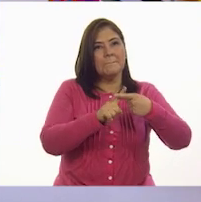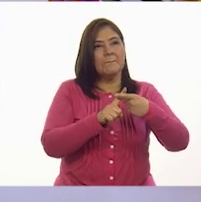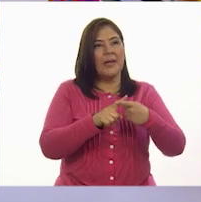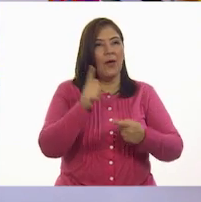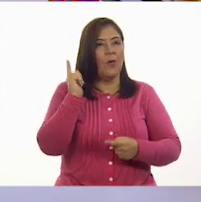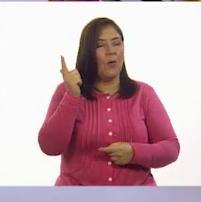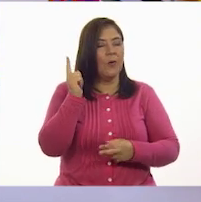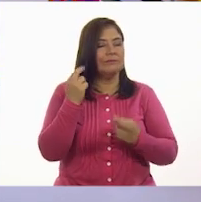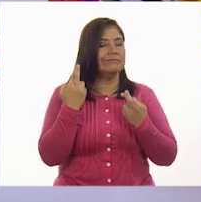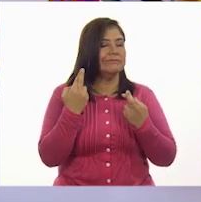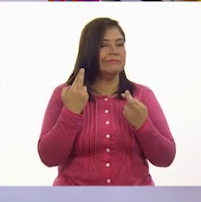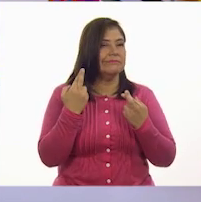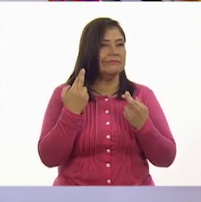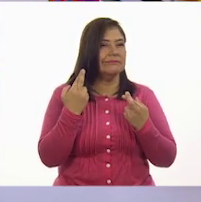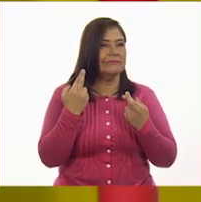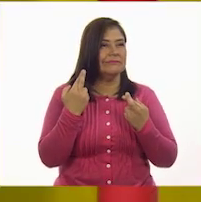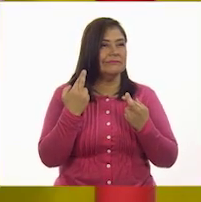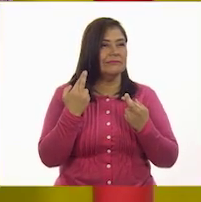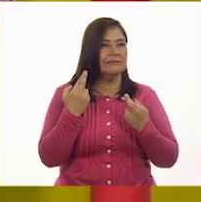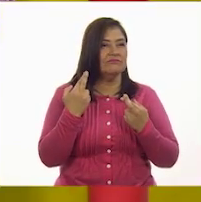sumar. Aquí la tengo.